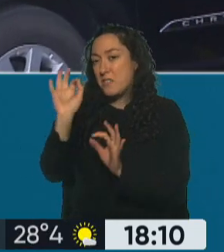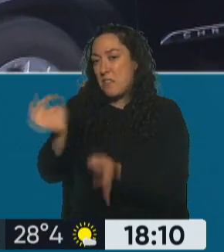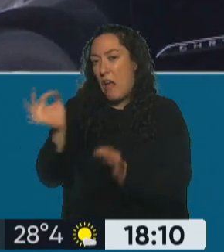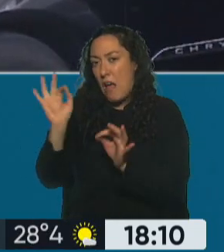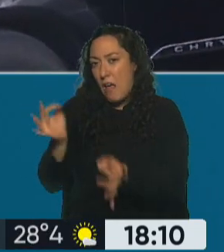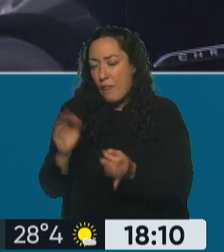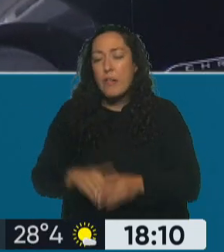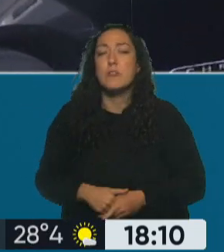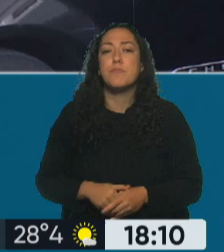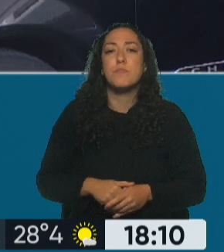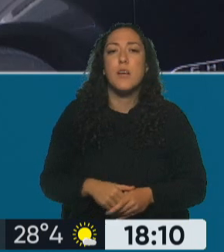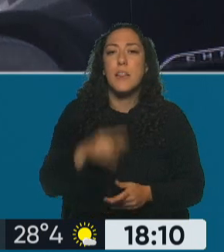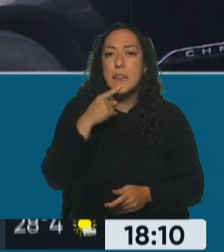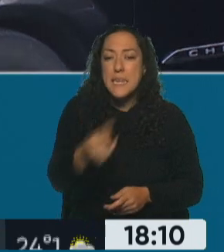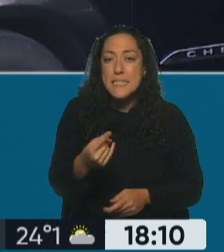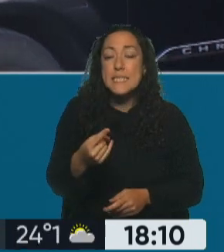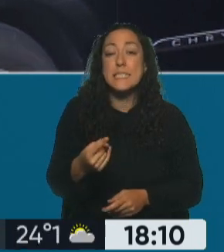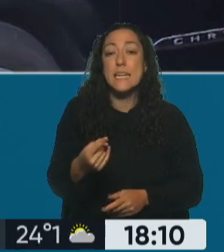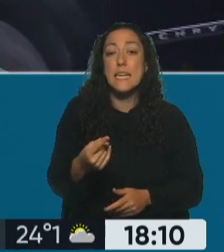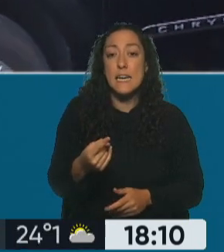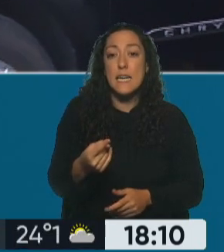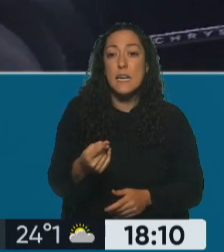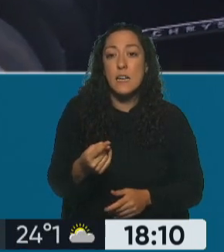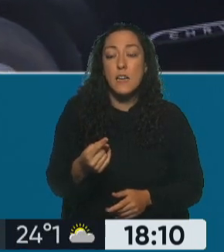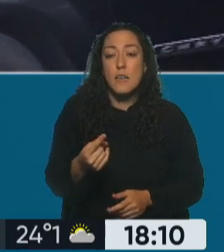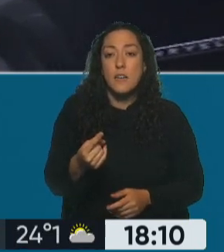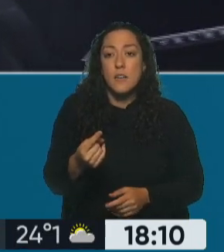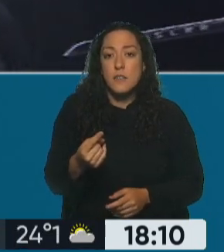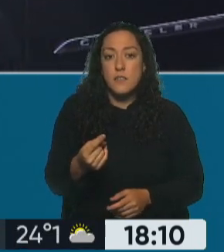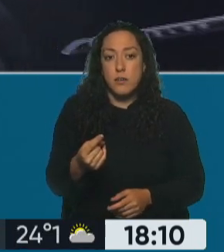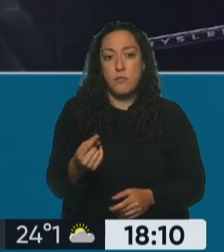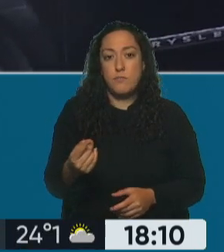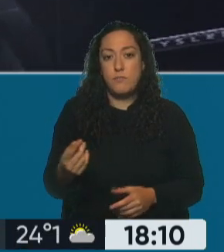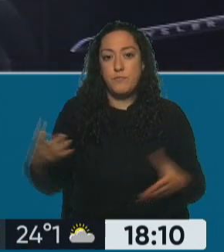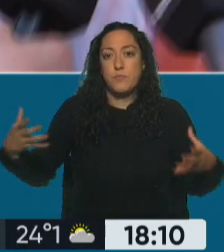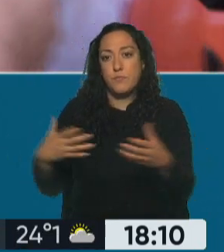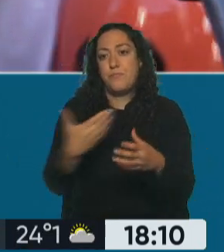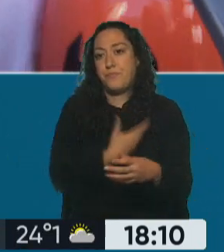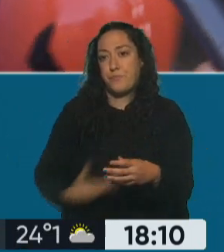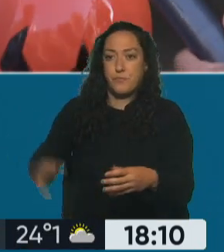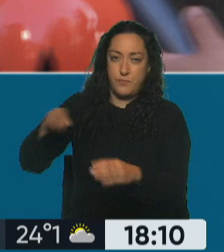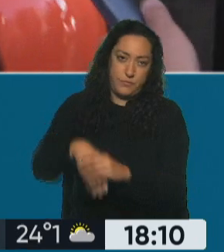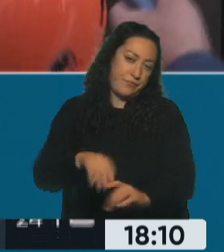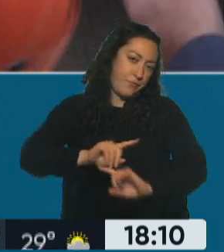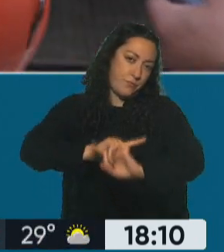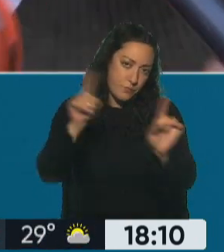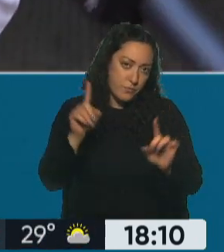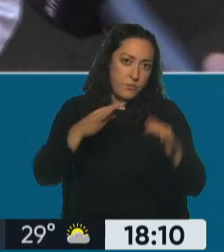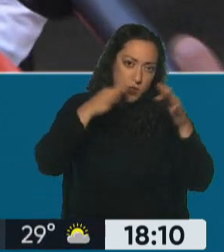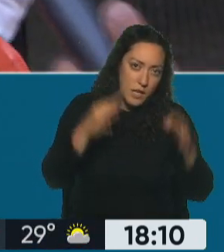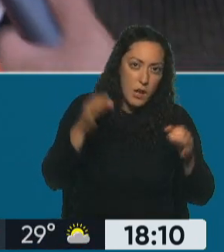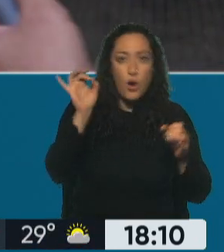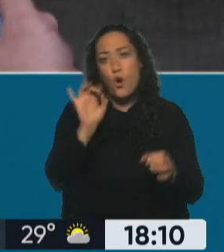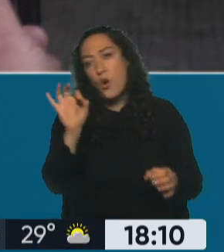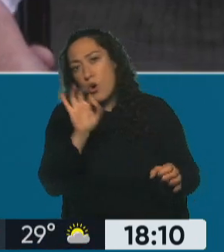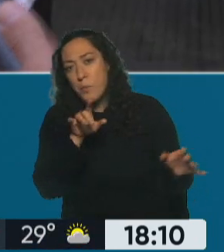diciendo es no solo que se aleja de la posibilidad de formar parte del gobierno, posibilidad real o presunta, como dice